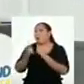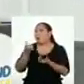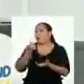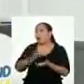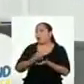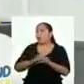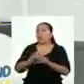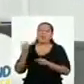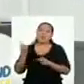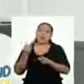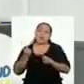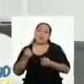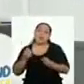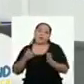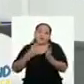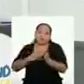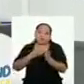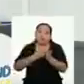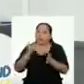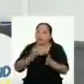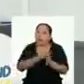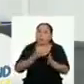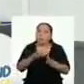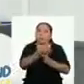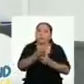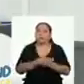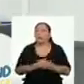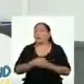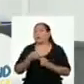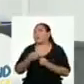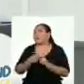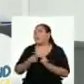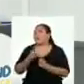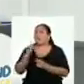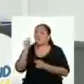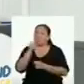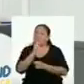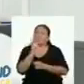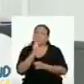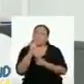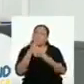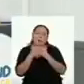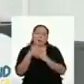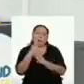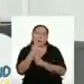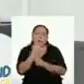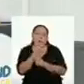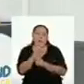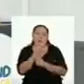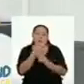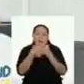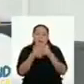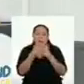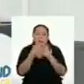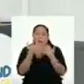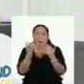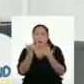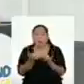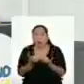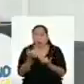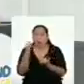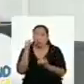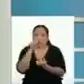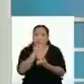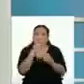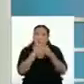cuando doy tráfico. Pero ese no es el punto. El punto es que ahora estoy en problemas por